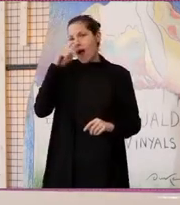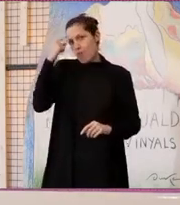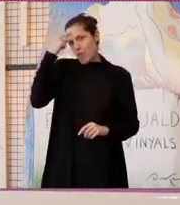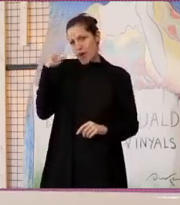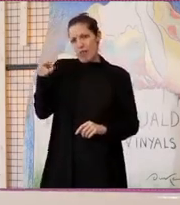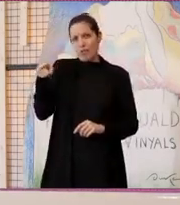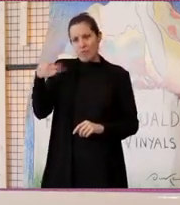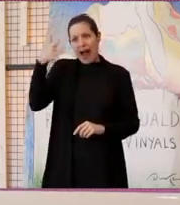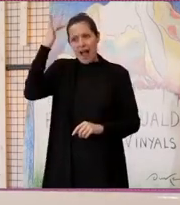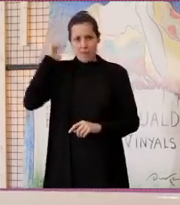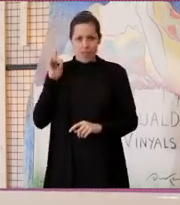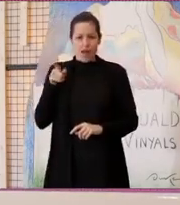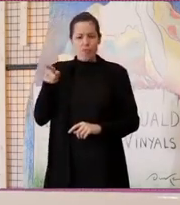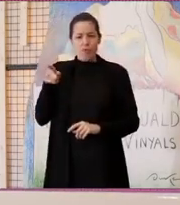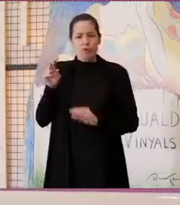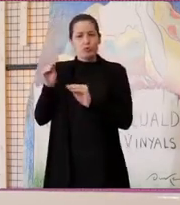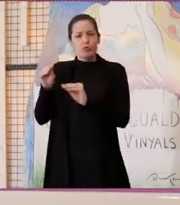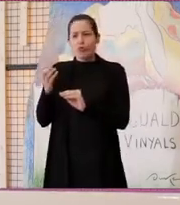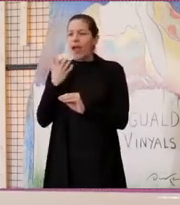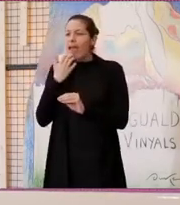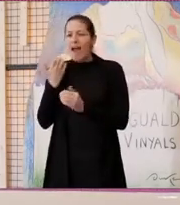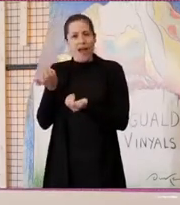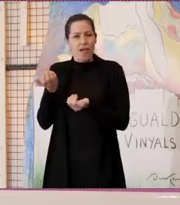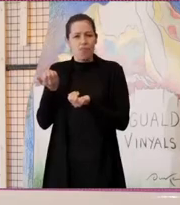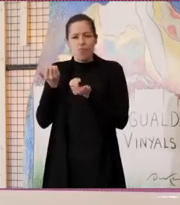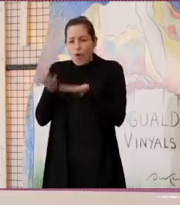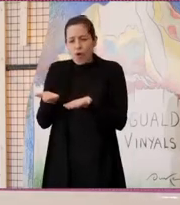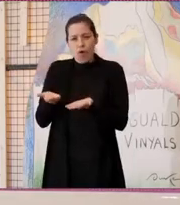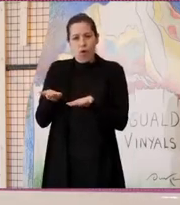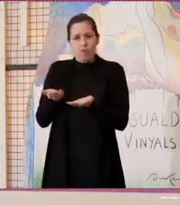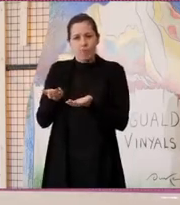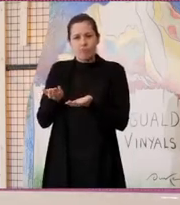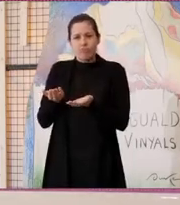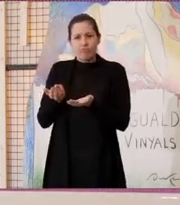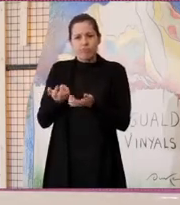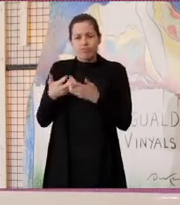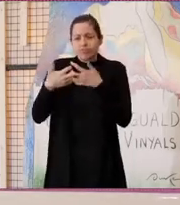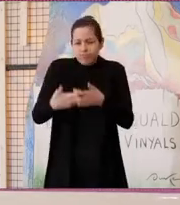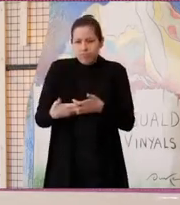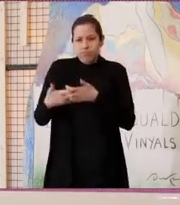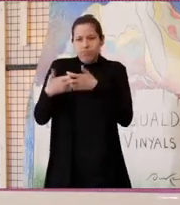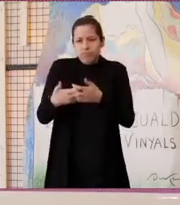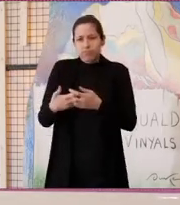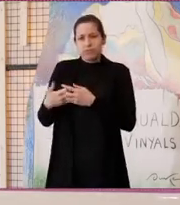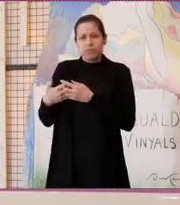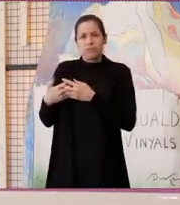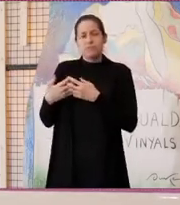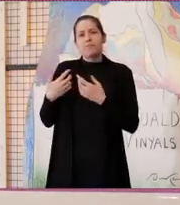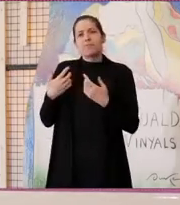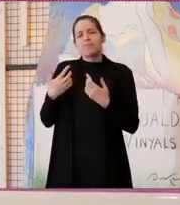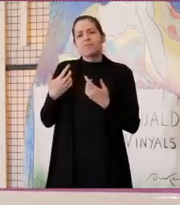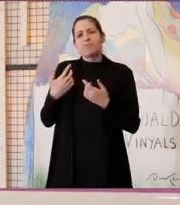El ejemplo de perseverancia de fuerza es verdad de apoyo no de de pues probablemente